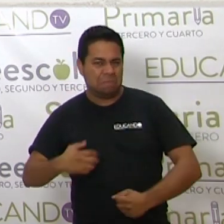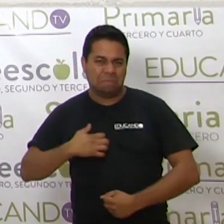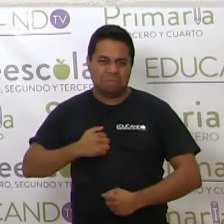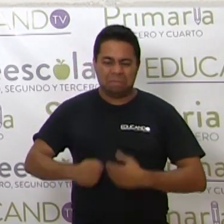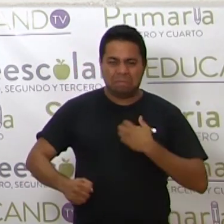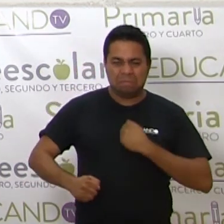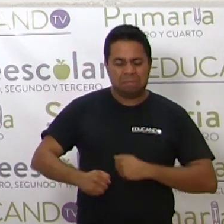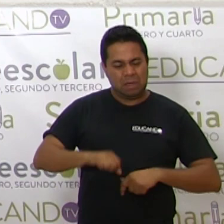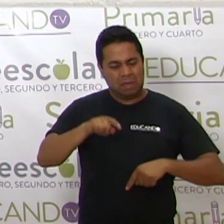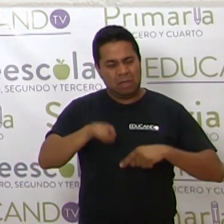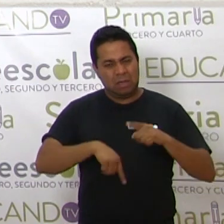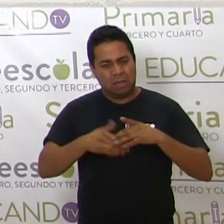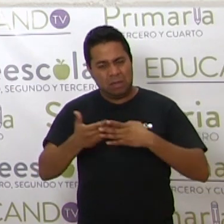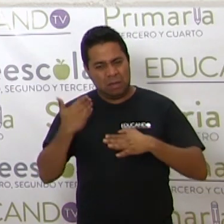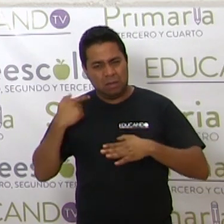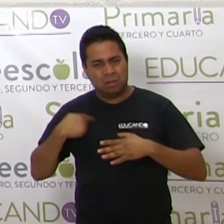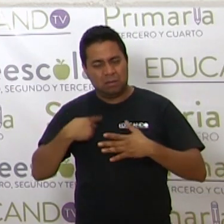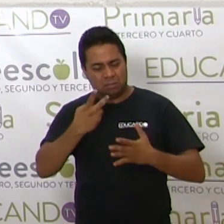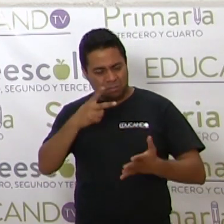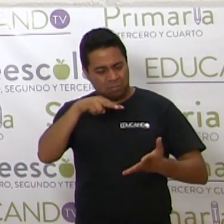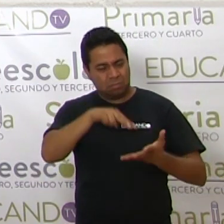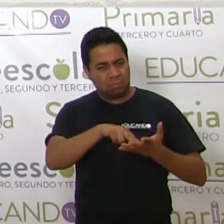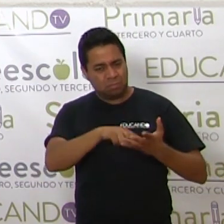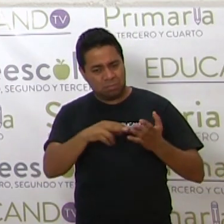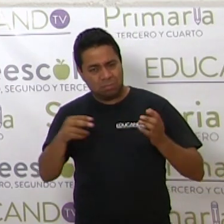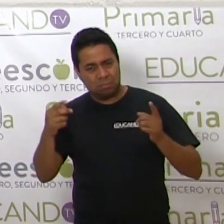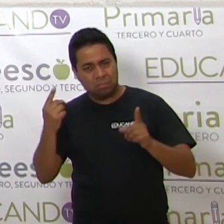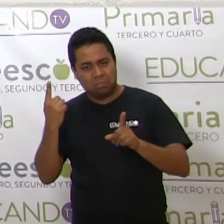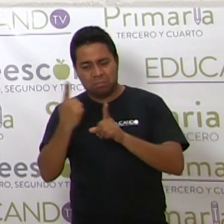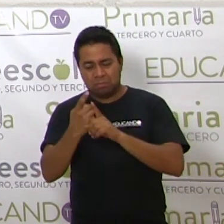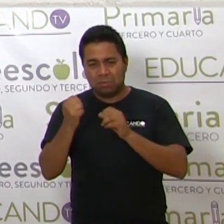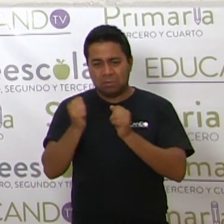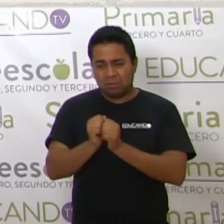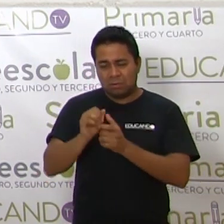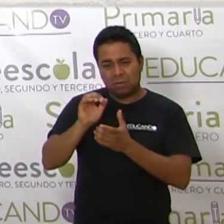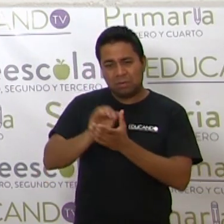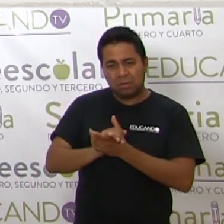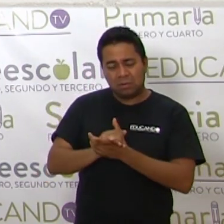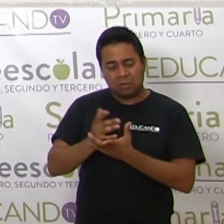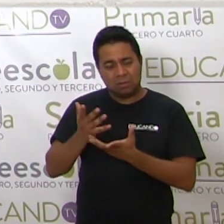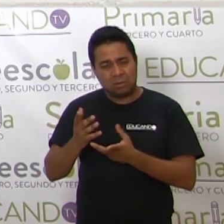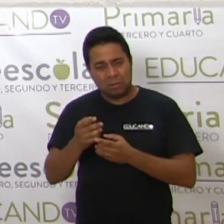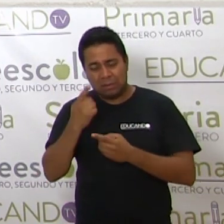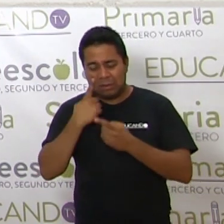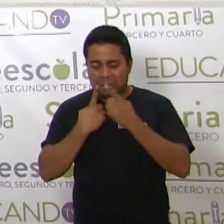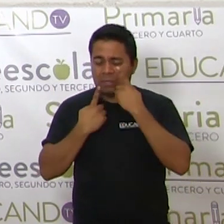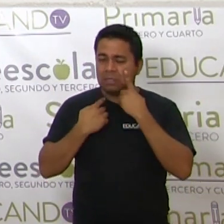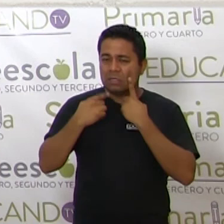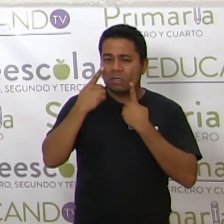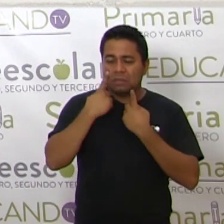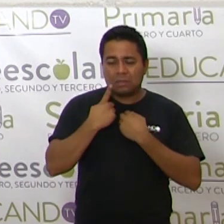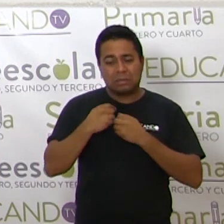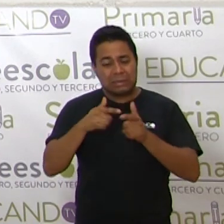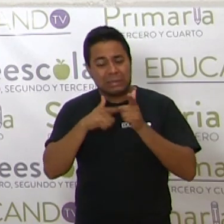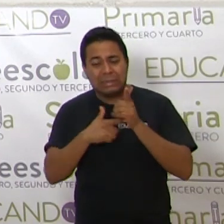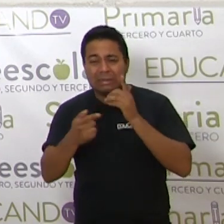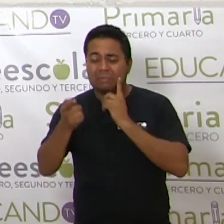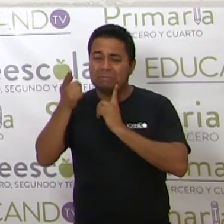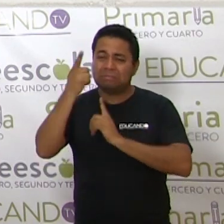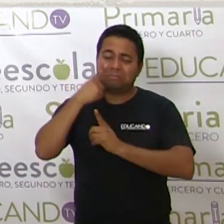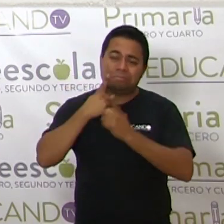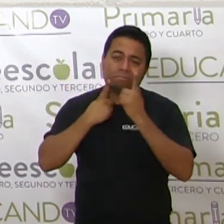el puesto que yo debía tener al lado de mi prometida y se limpiaba las lágrimas